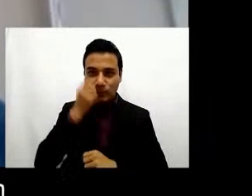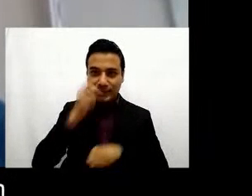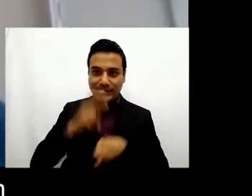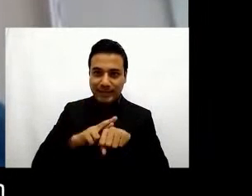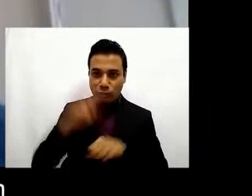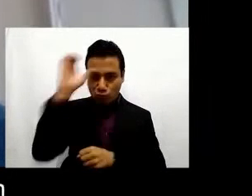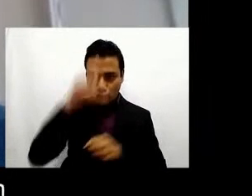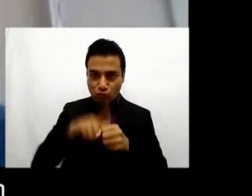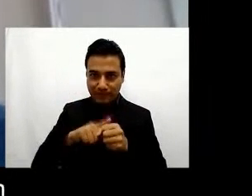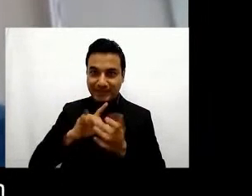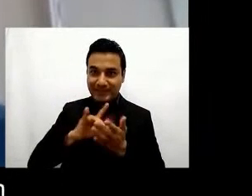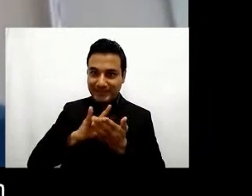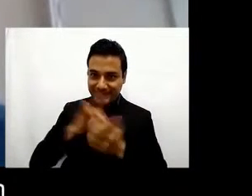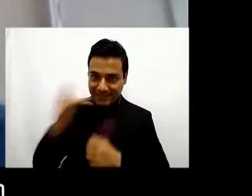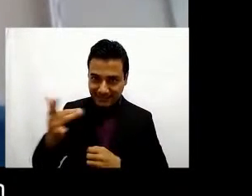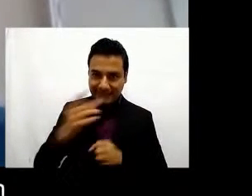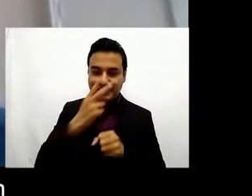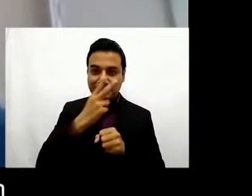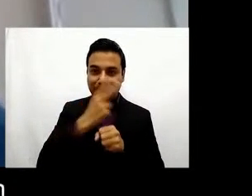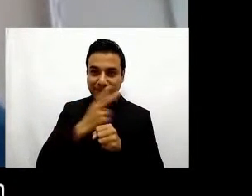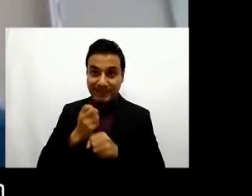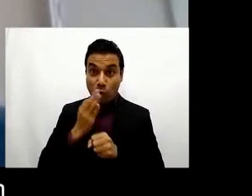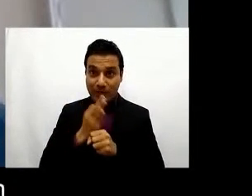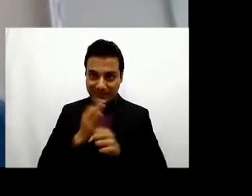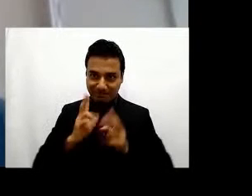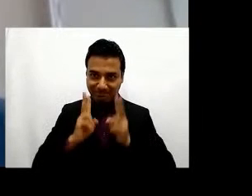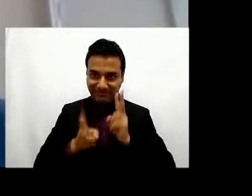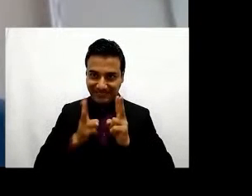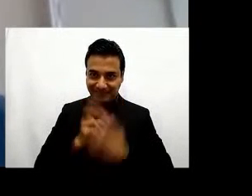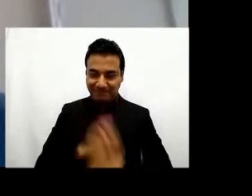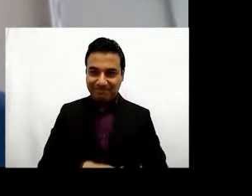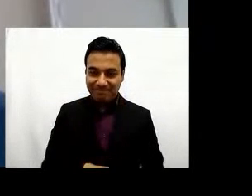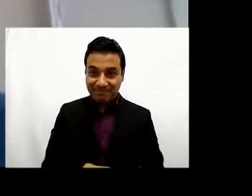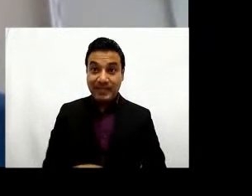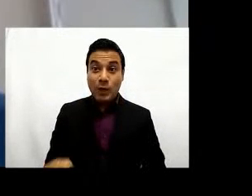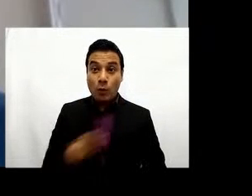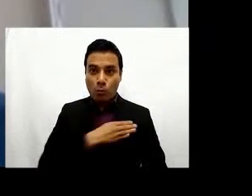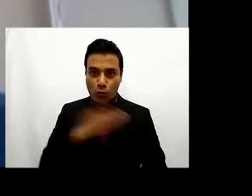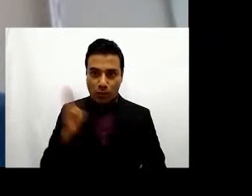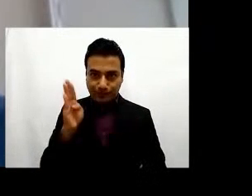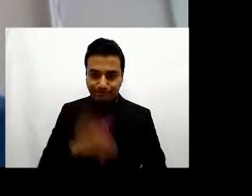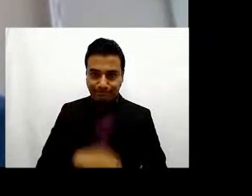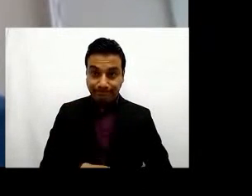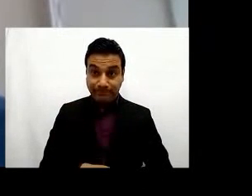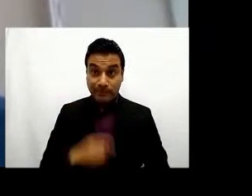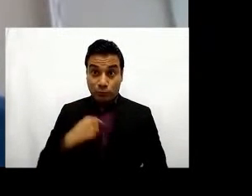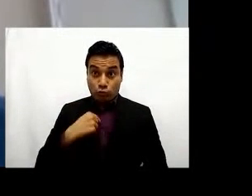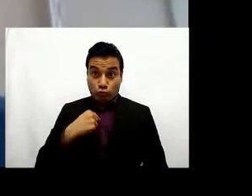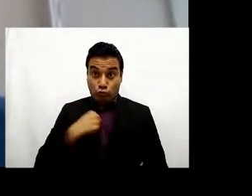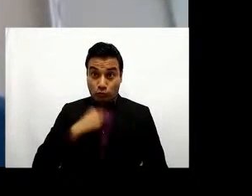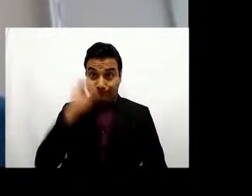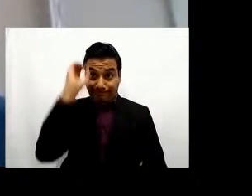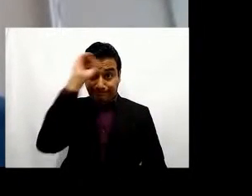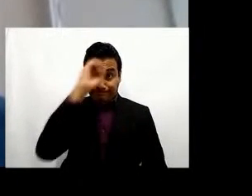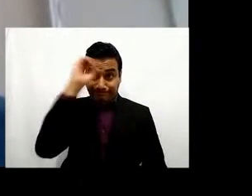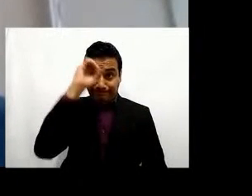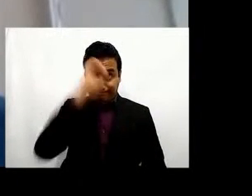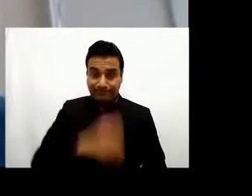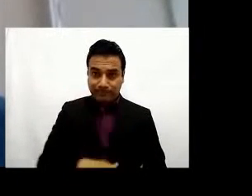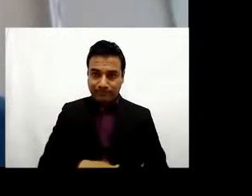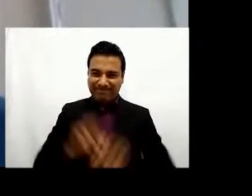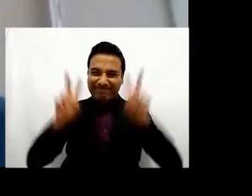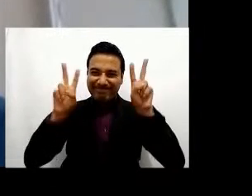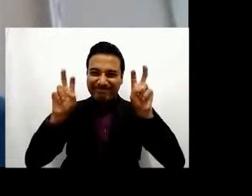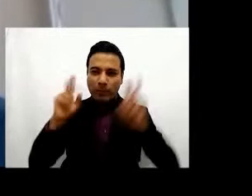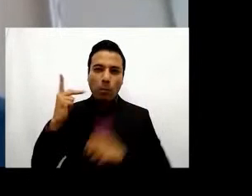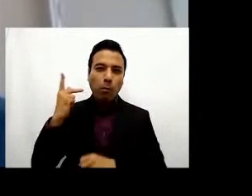por la invitación a esta conversación. Y bueno, para mí la política cultural